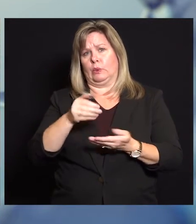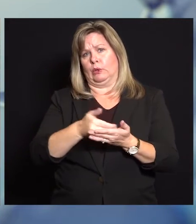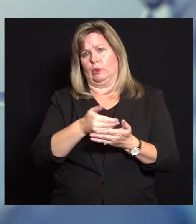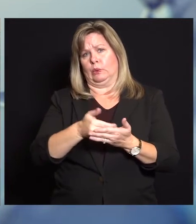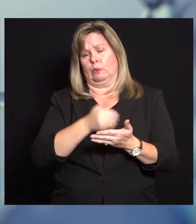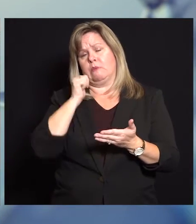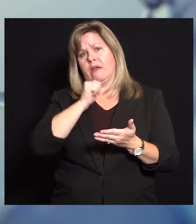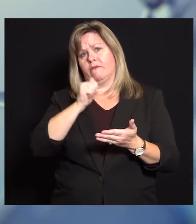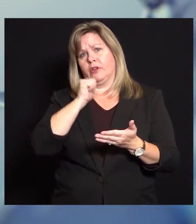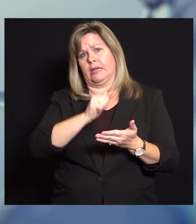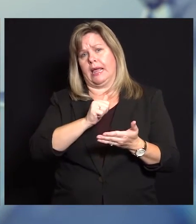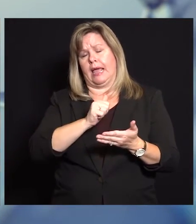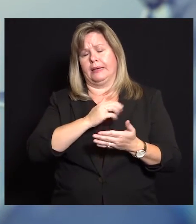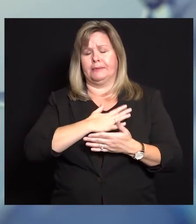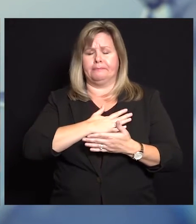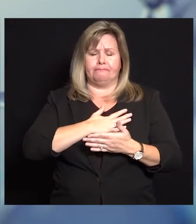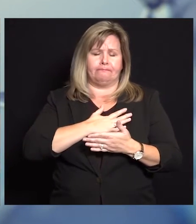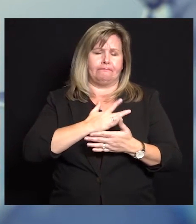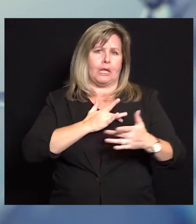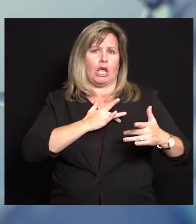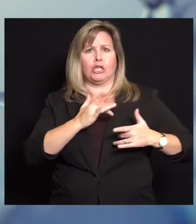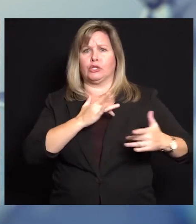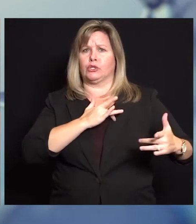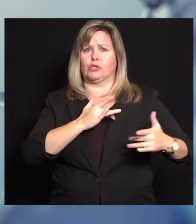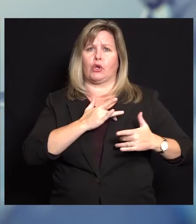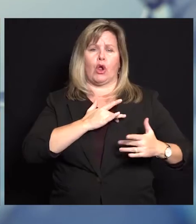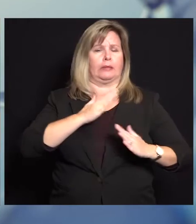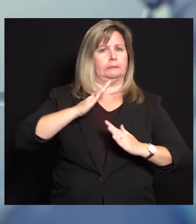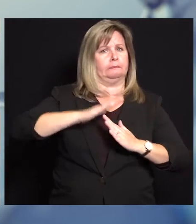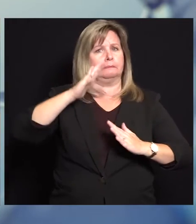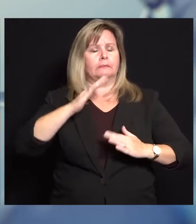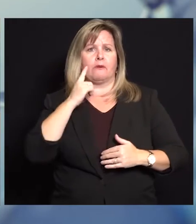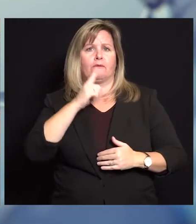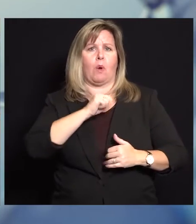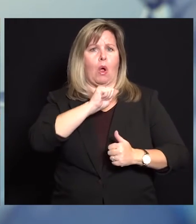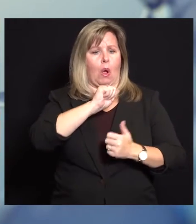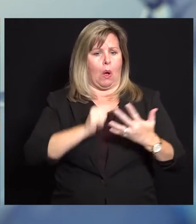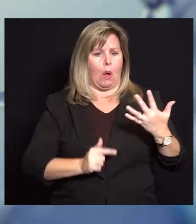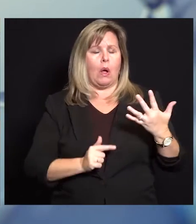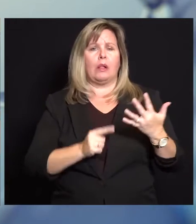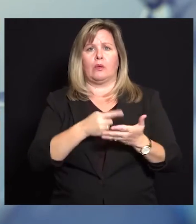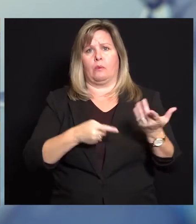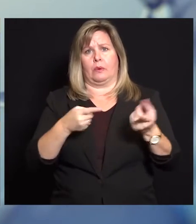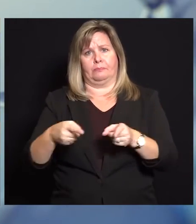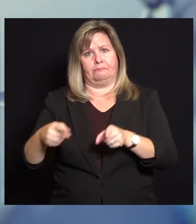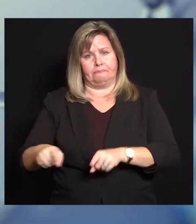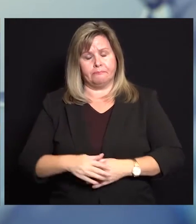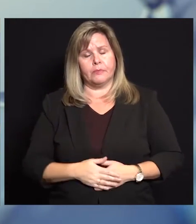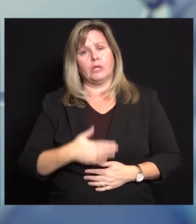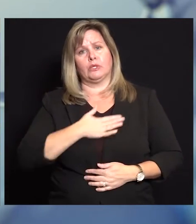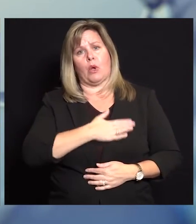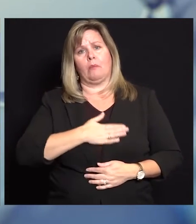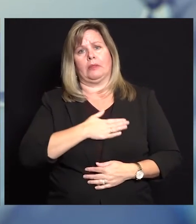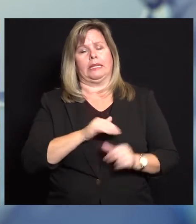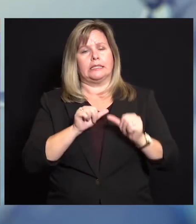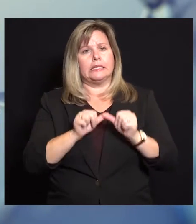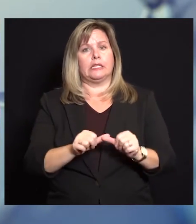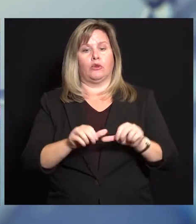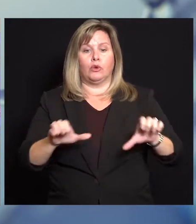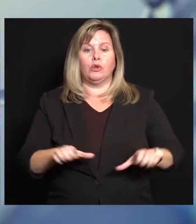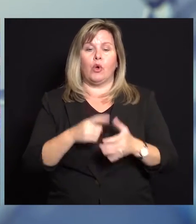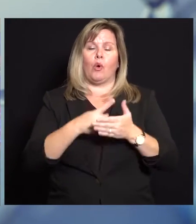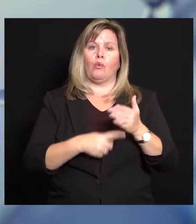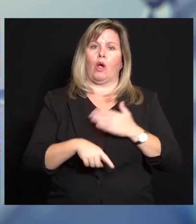de kent y estamos viendo un promedio de 6.2 nuevas muertes cada día aquí en el condado de kent y